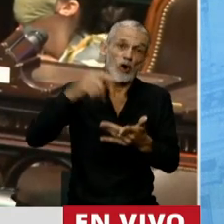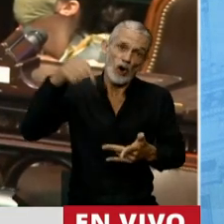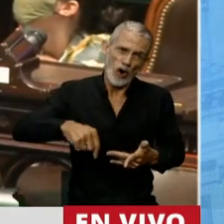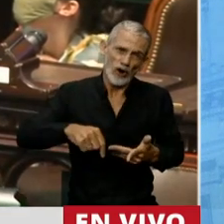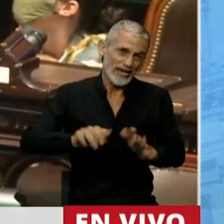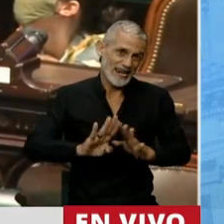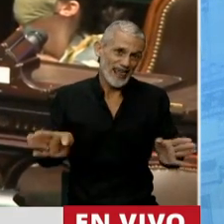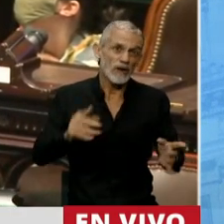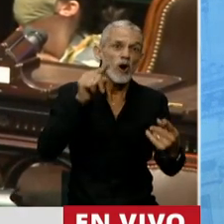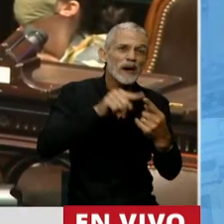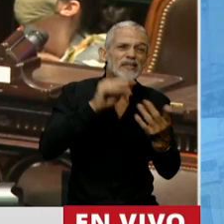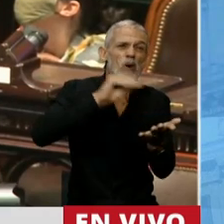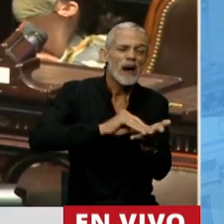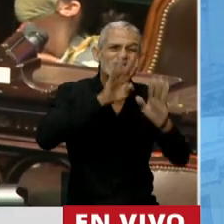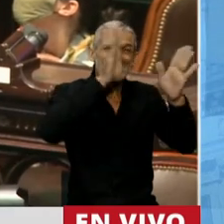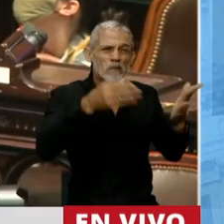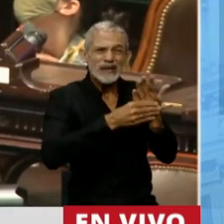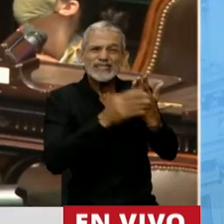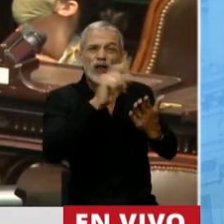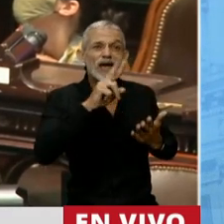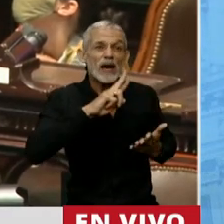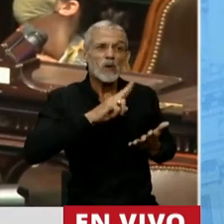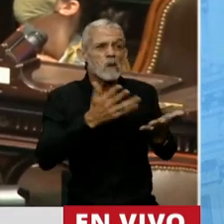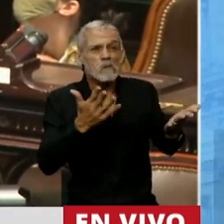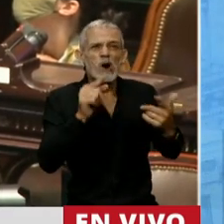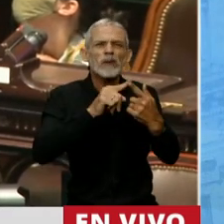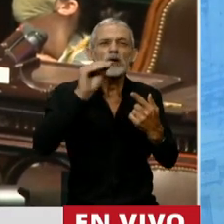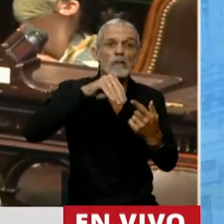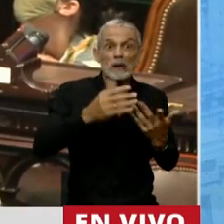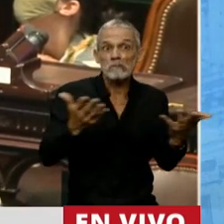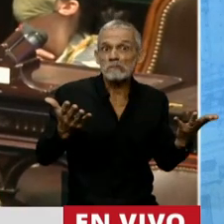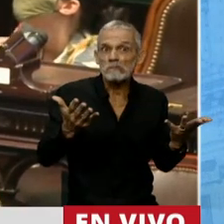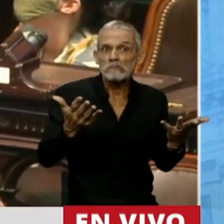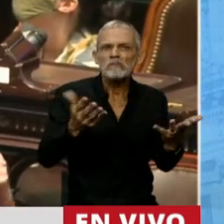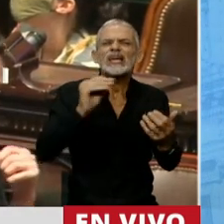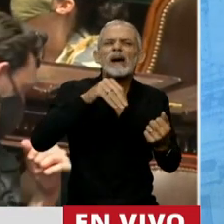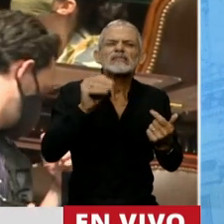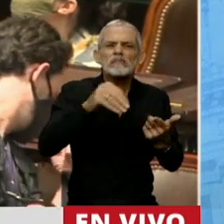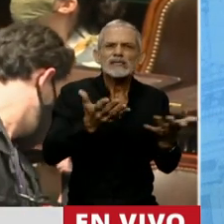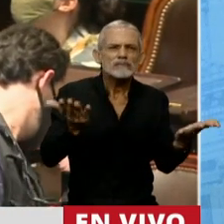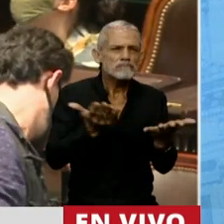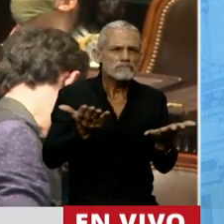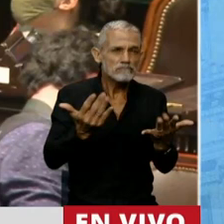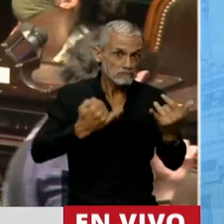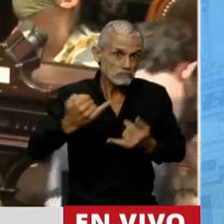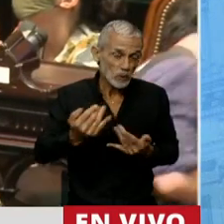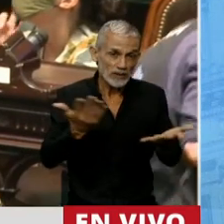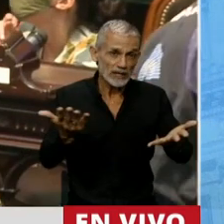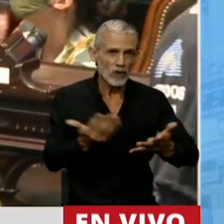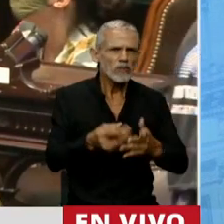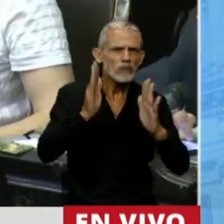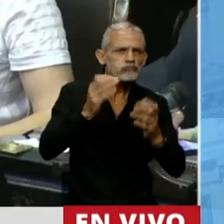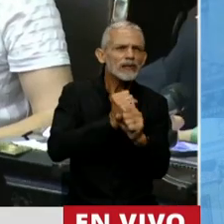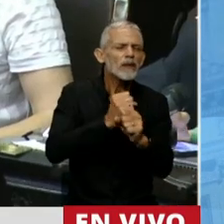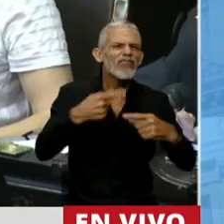fecha. No tuvo otro objetivo el Ministerio de las Mujeres. Nos gustaría saber qué más se